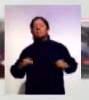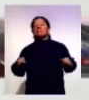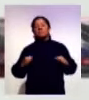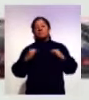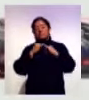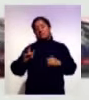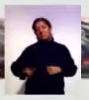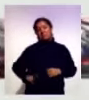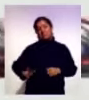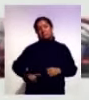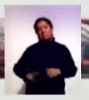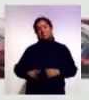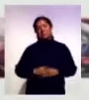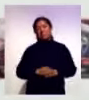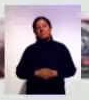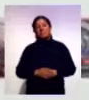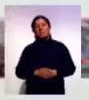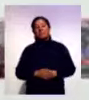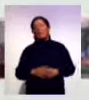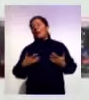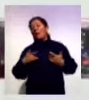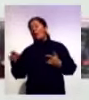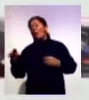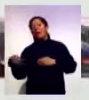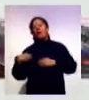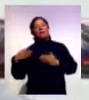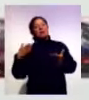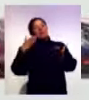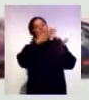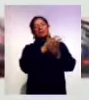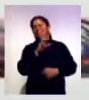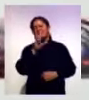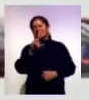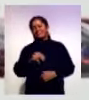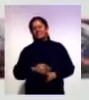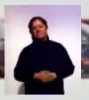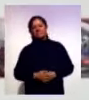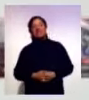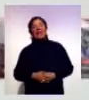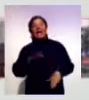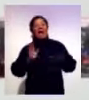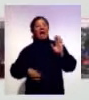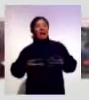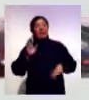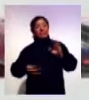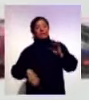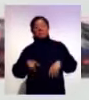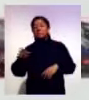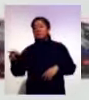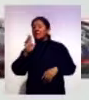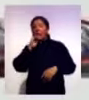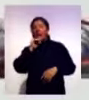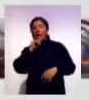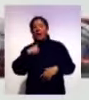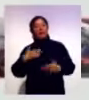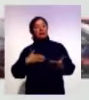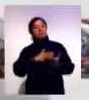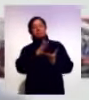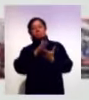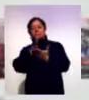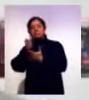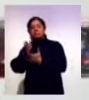sin que tengan que moverse. ¿Por qué? Porque a veces no tenemos la posibilidad de movilidad y lo que queremos